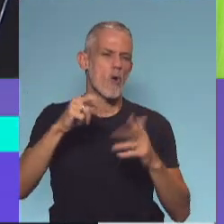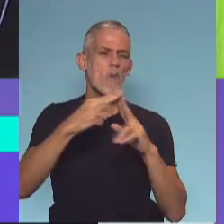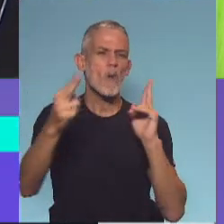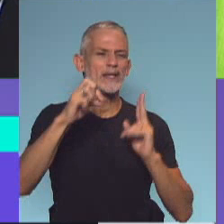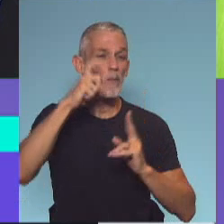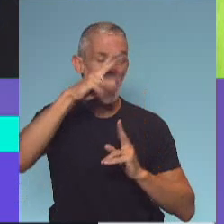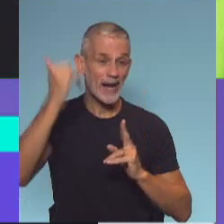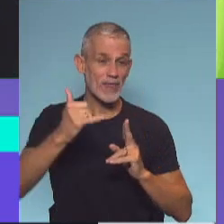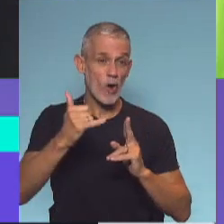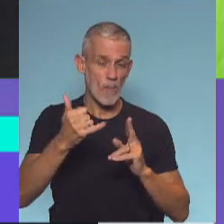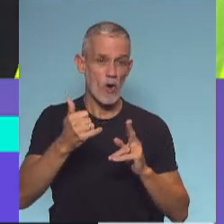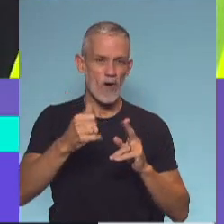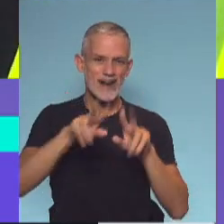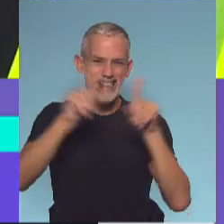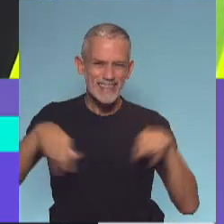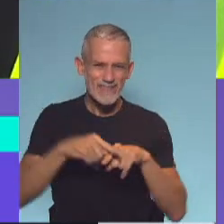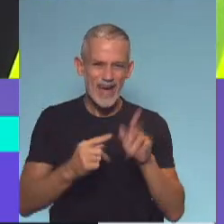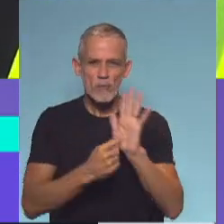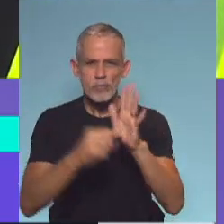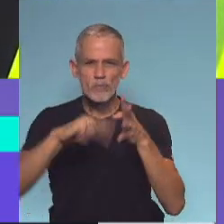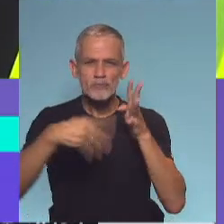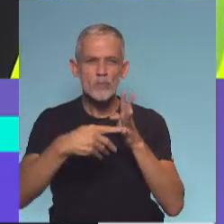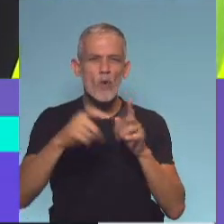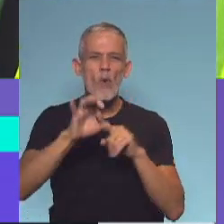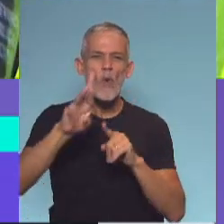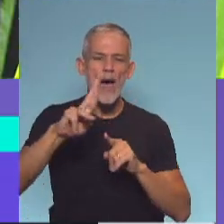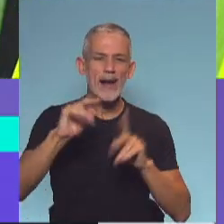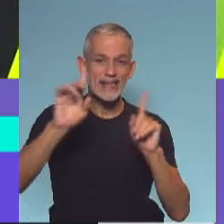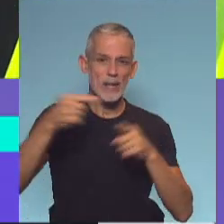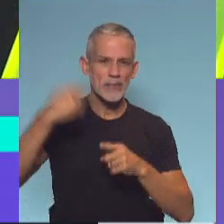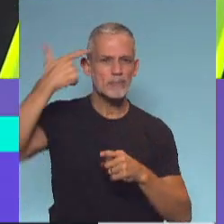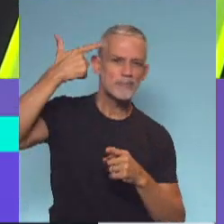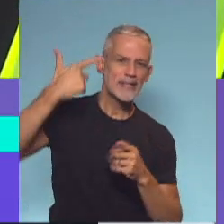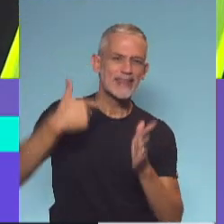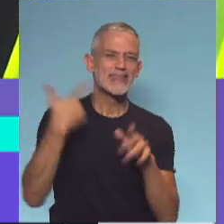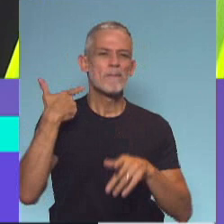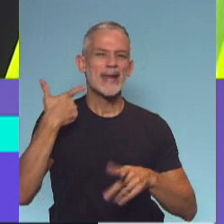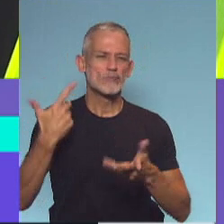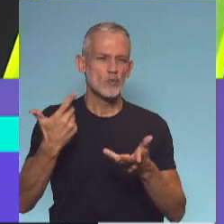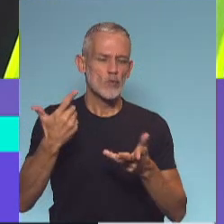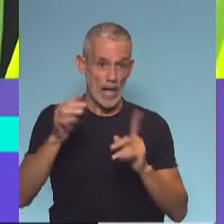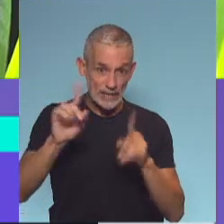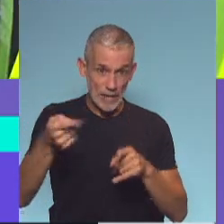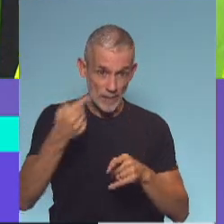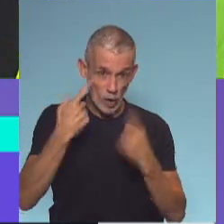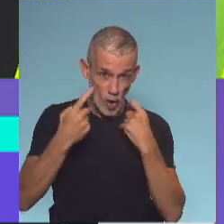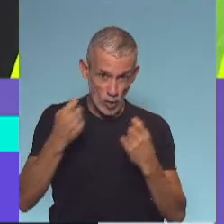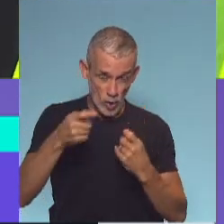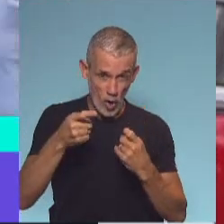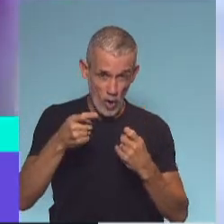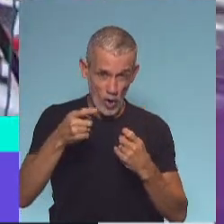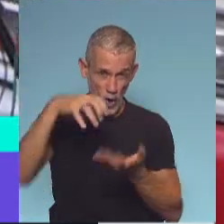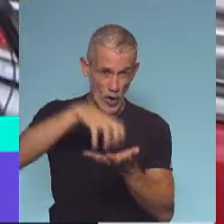control por los permisos, por los certificados, estaba el control sanitario de la temperatura. ¿Se está haciendo ese tipo de control también aquí en las